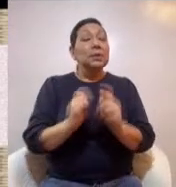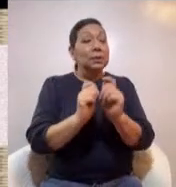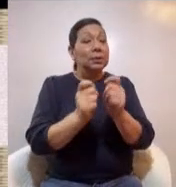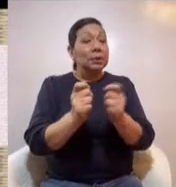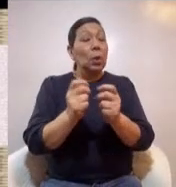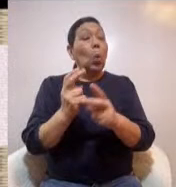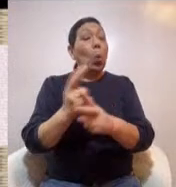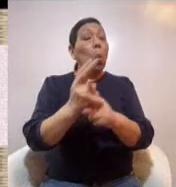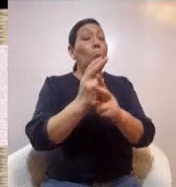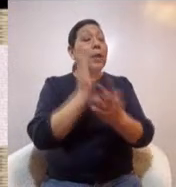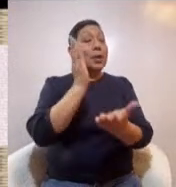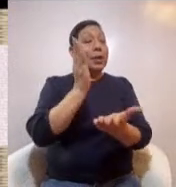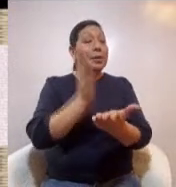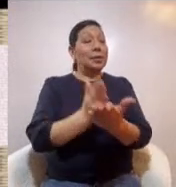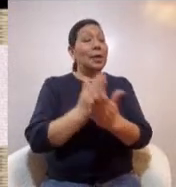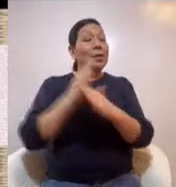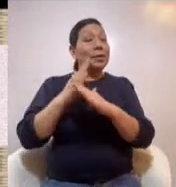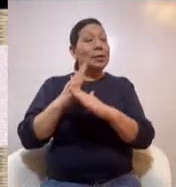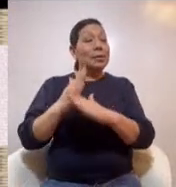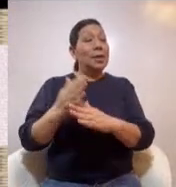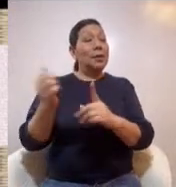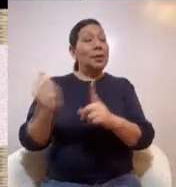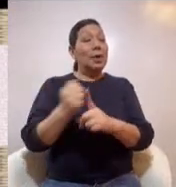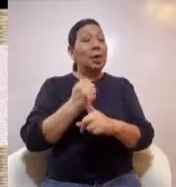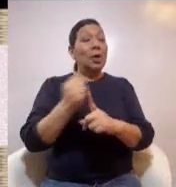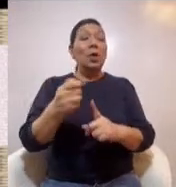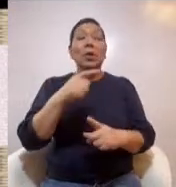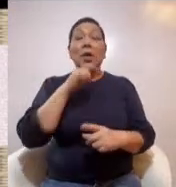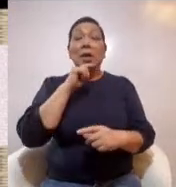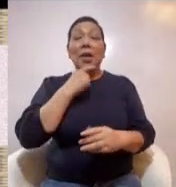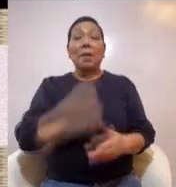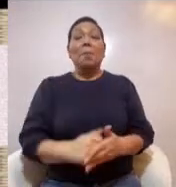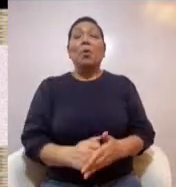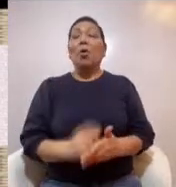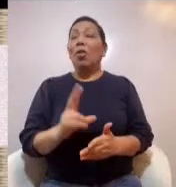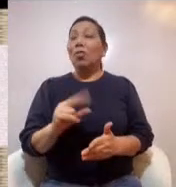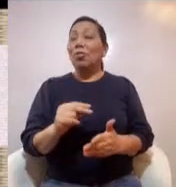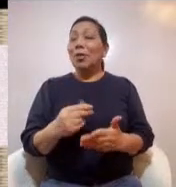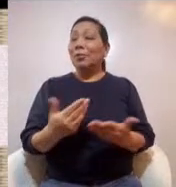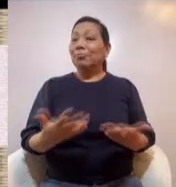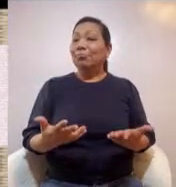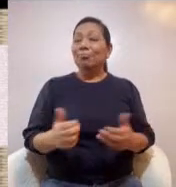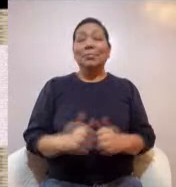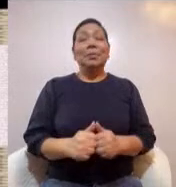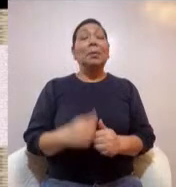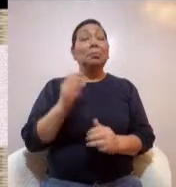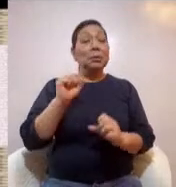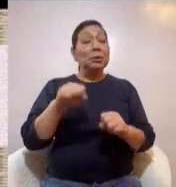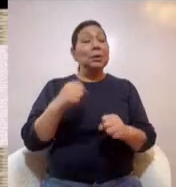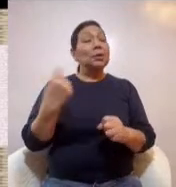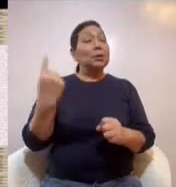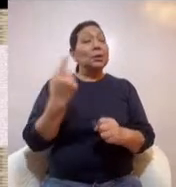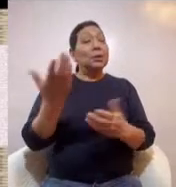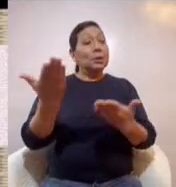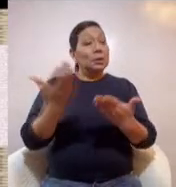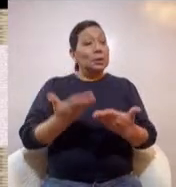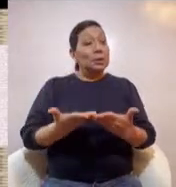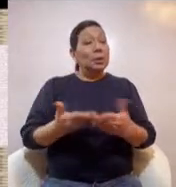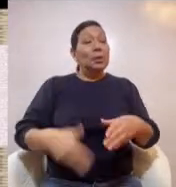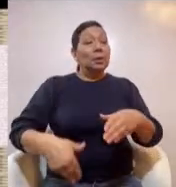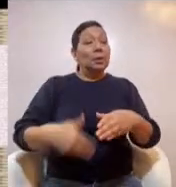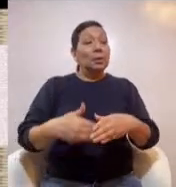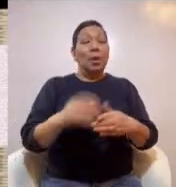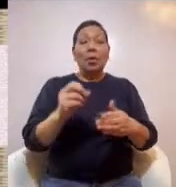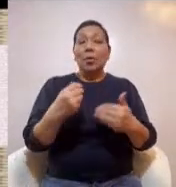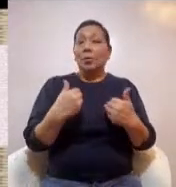estados destinadas a prevenir, sancionar y erradicar la violencia contra las mujeres. No obstante, por sí sola, la